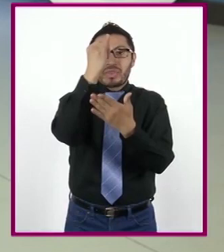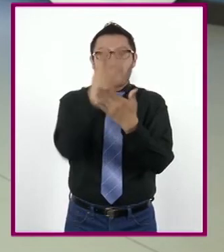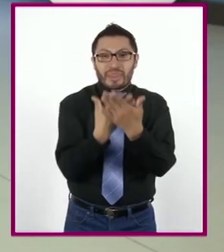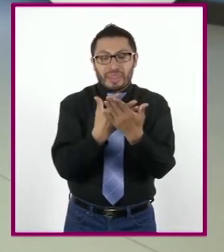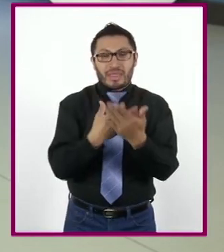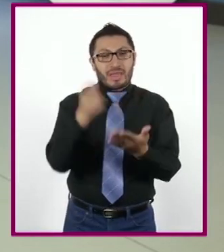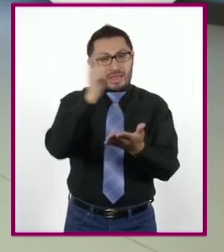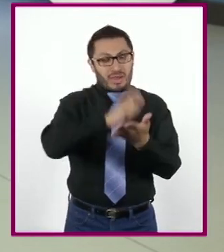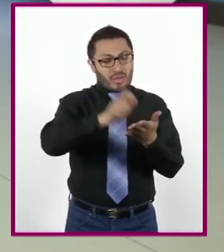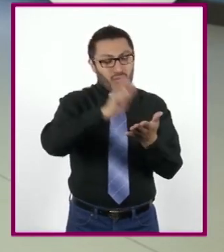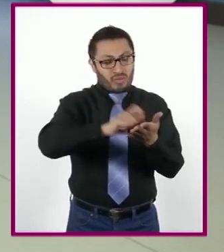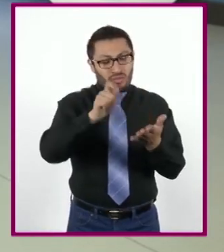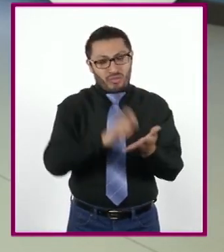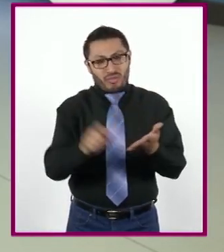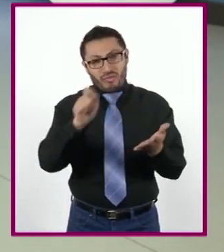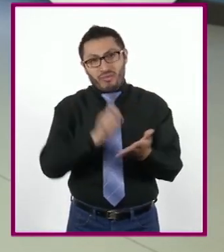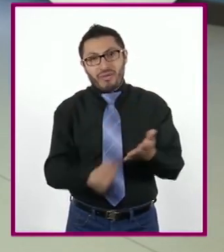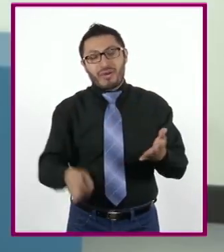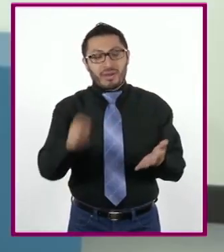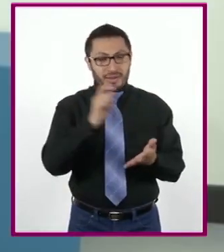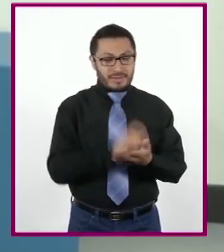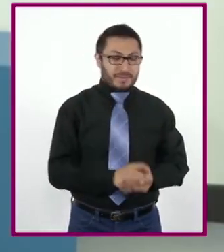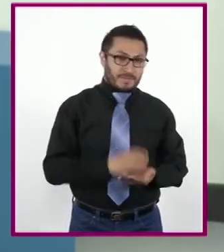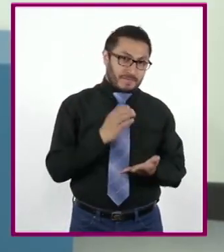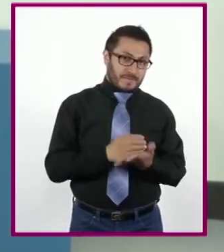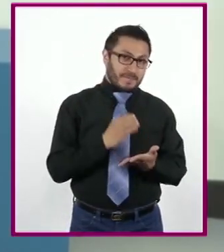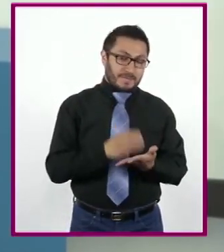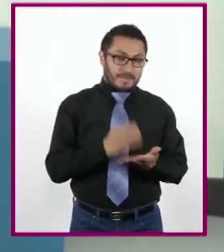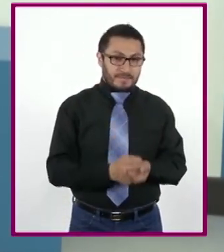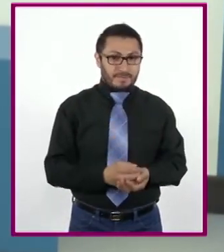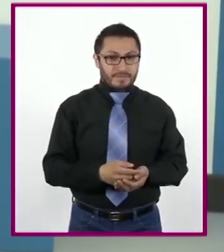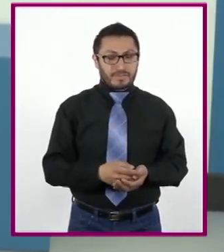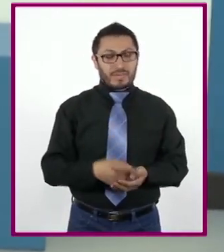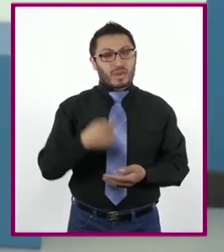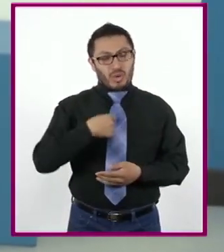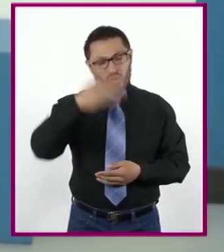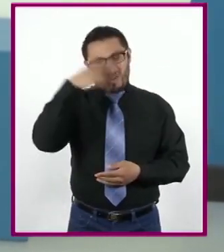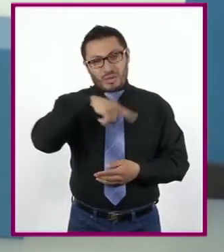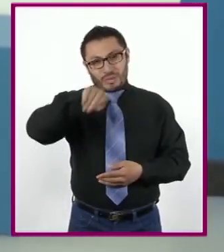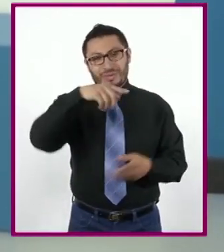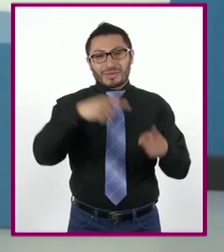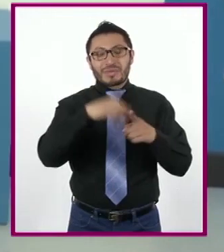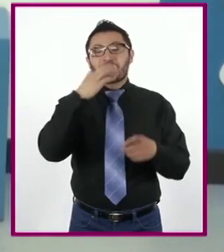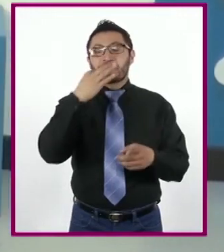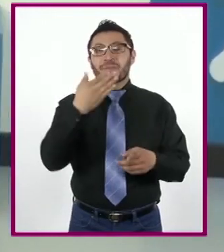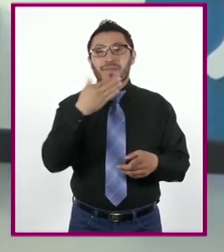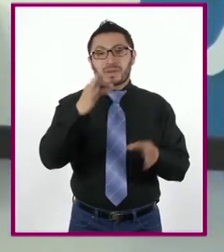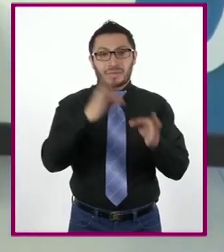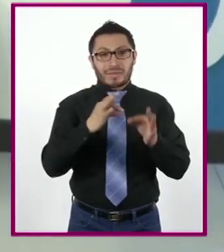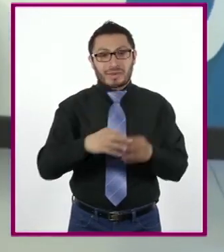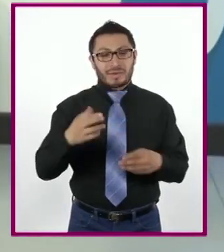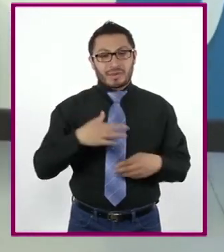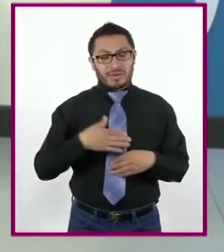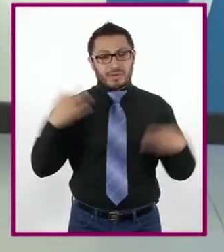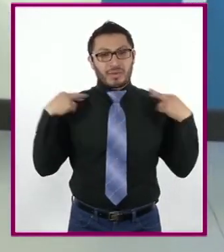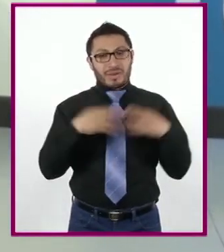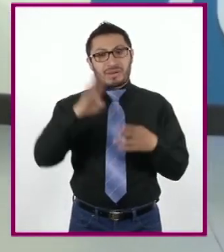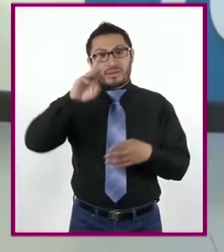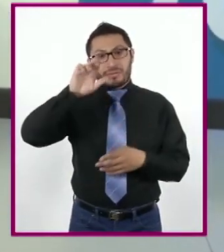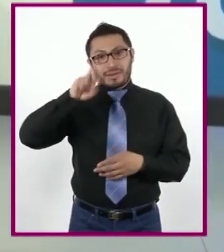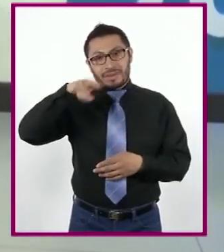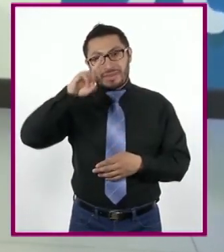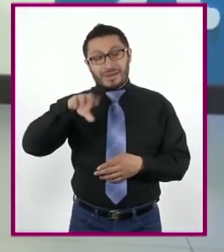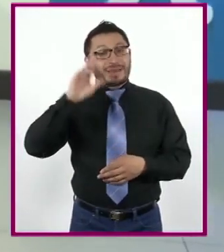reto? Yo sé que sí lo harán. Hemos terminado. Soy la maestra Brenda y recuerda,